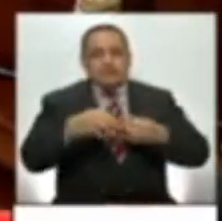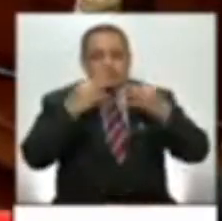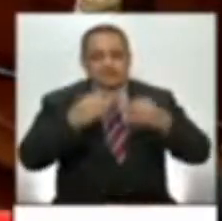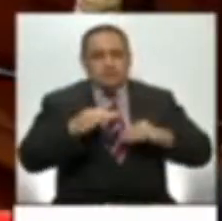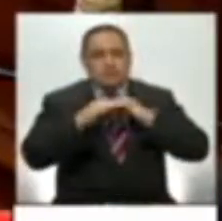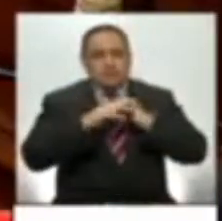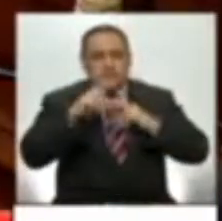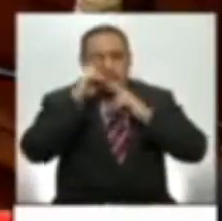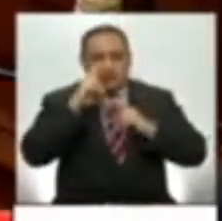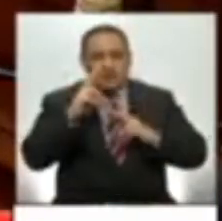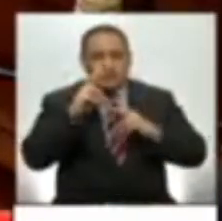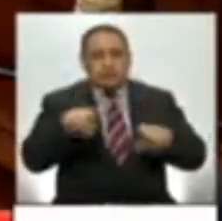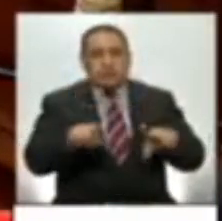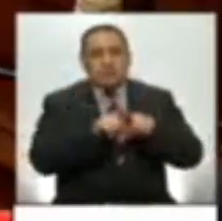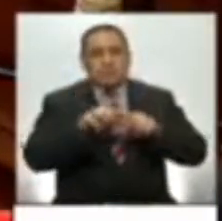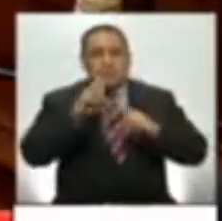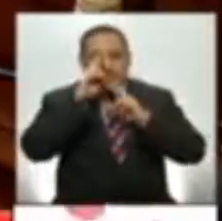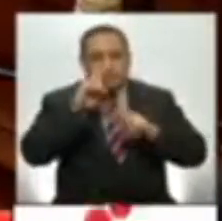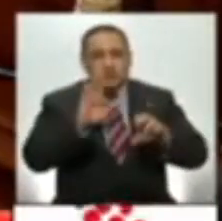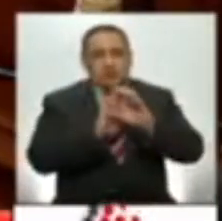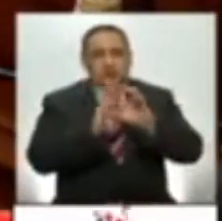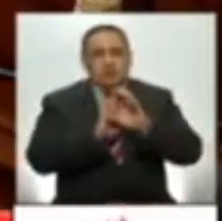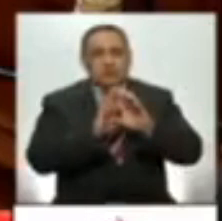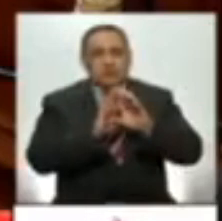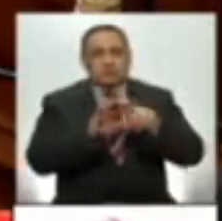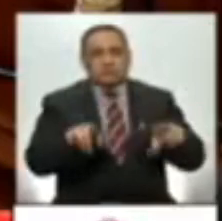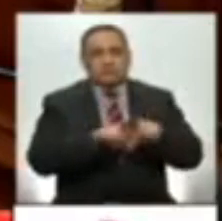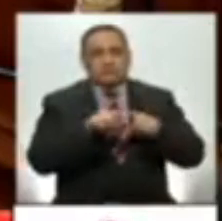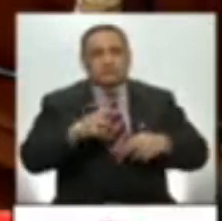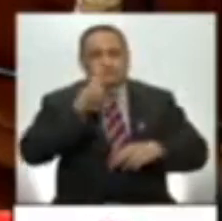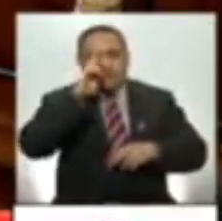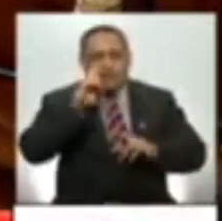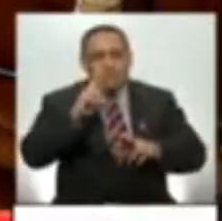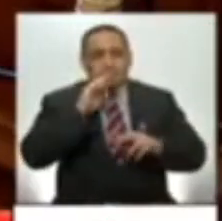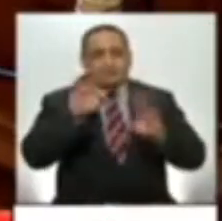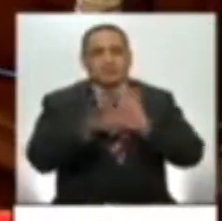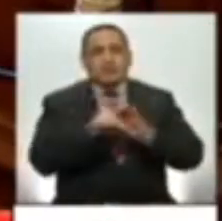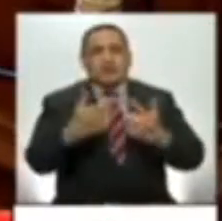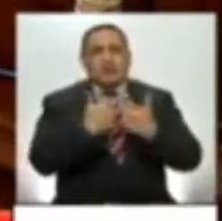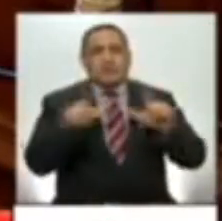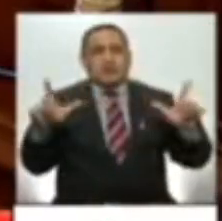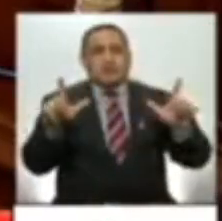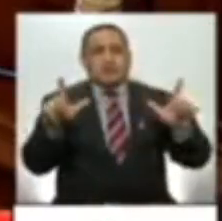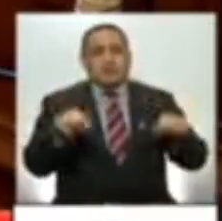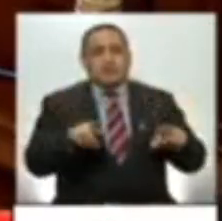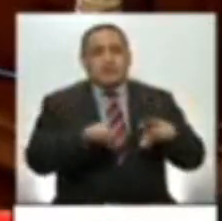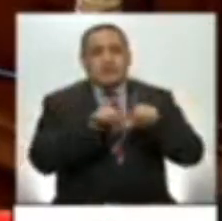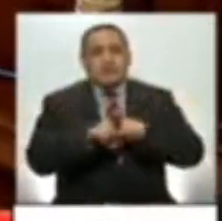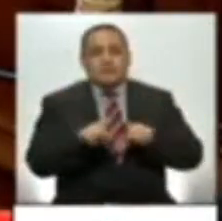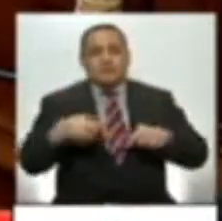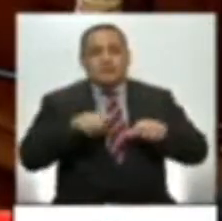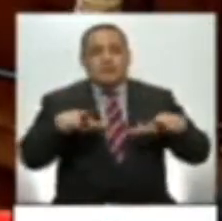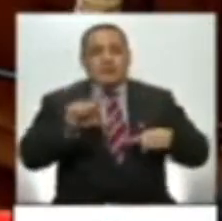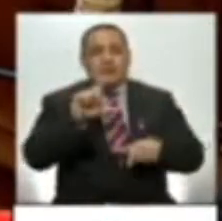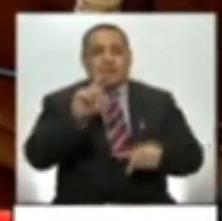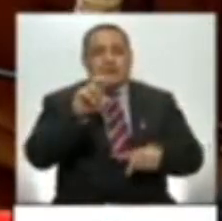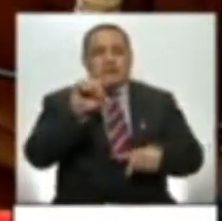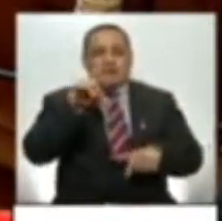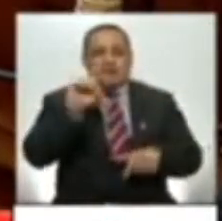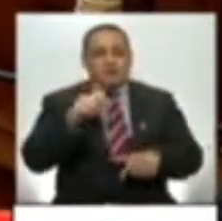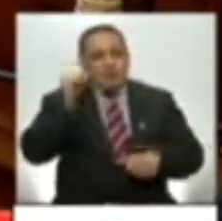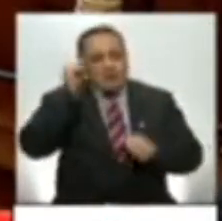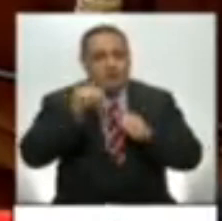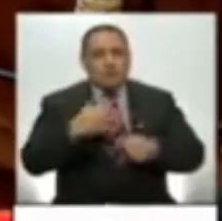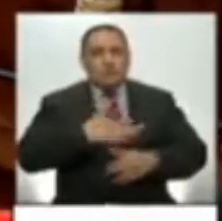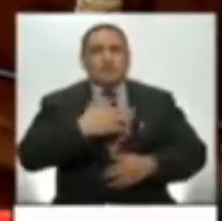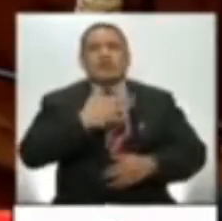de la democracia, por el respeto a la Constitución, por mi región La Libertad, por mi amada ciudad de Laredo, por la memoria de mi